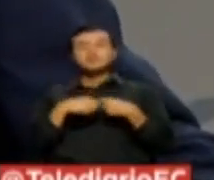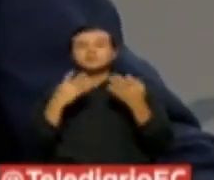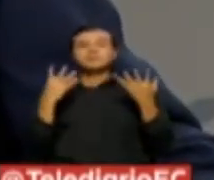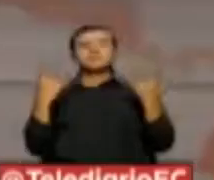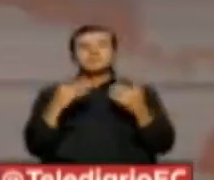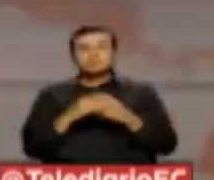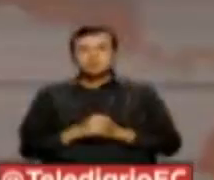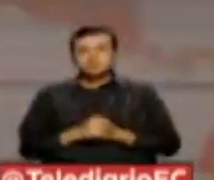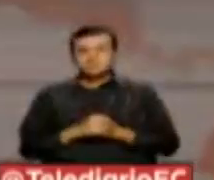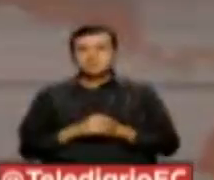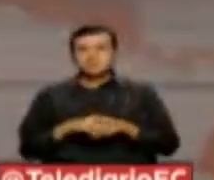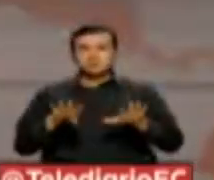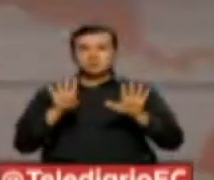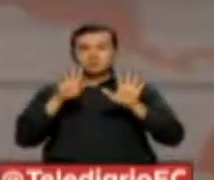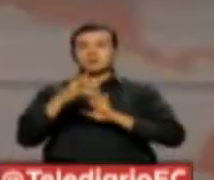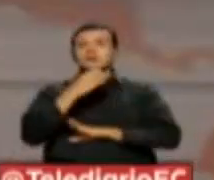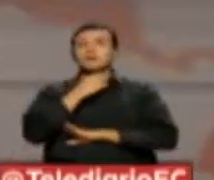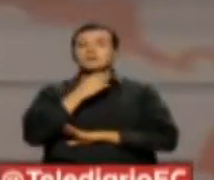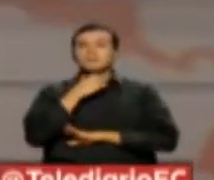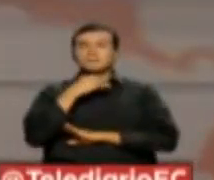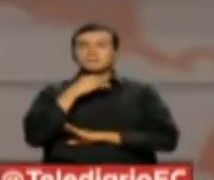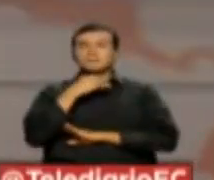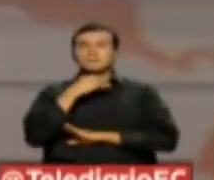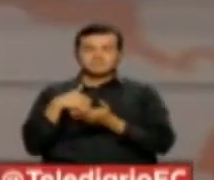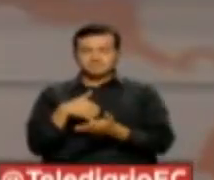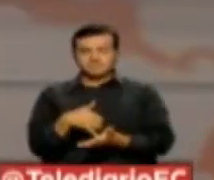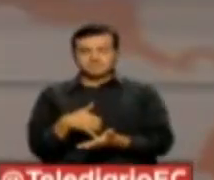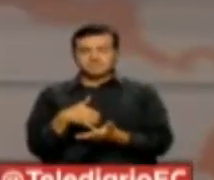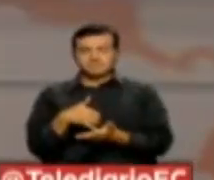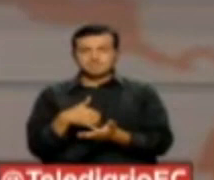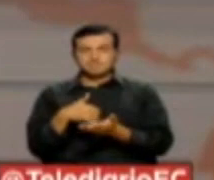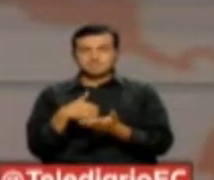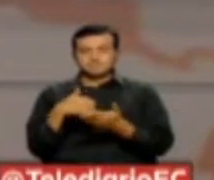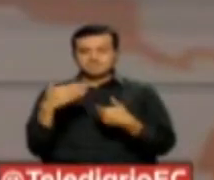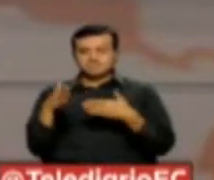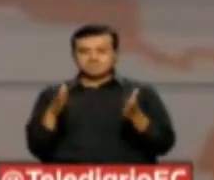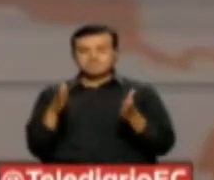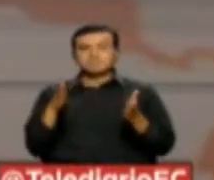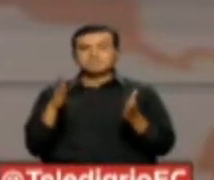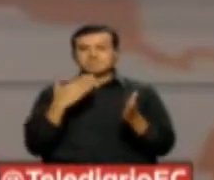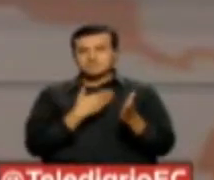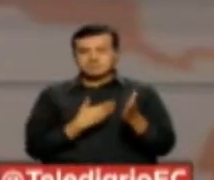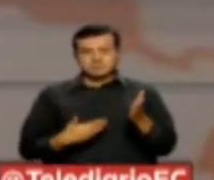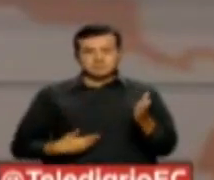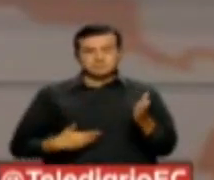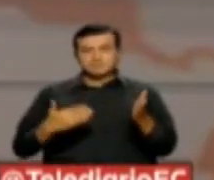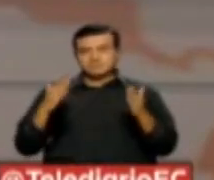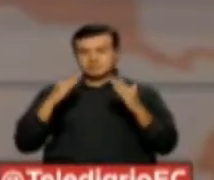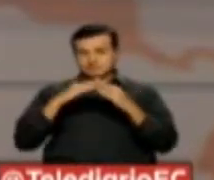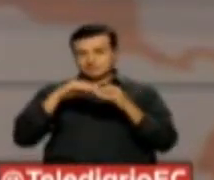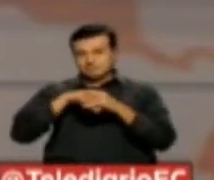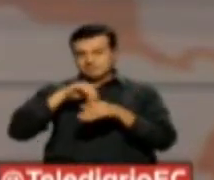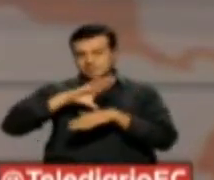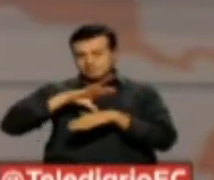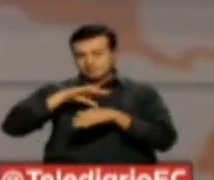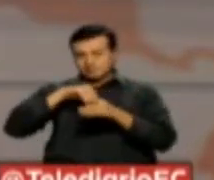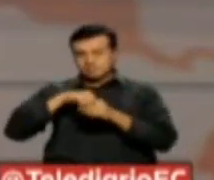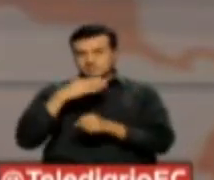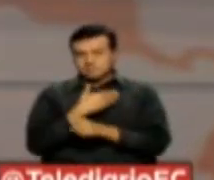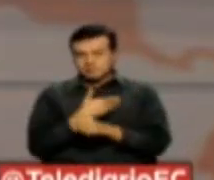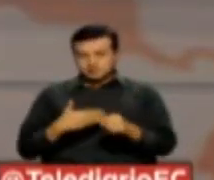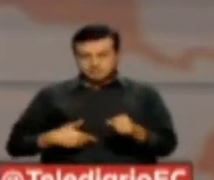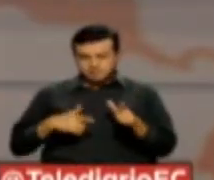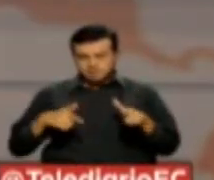es el 9 de agosto la premiación en el salón amarillo la presidencia de la república lo hará el presidente